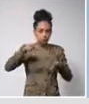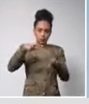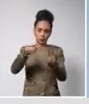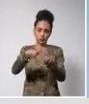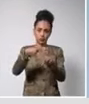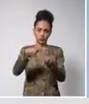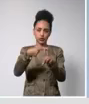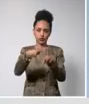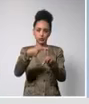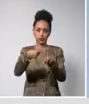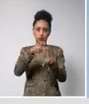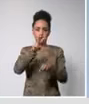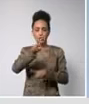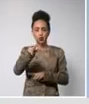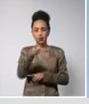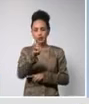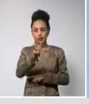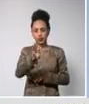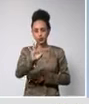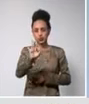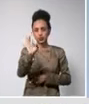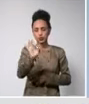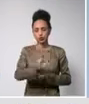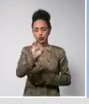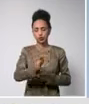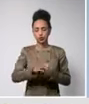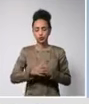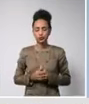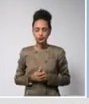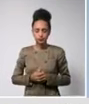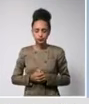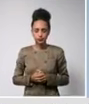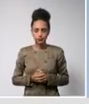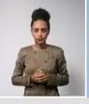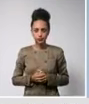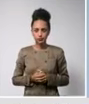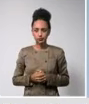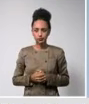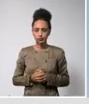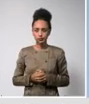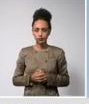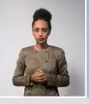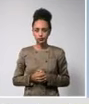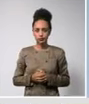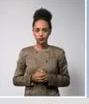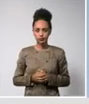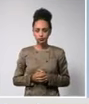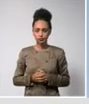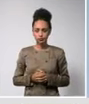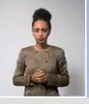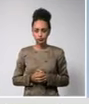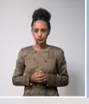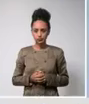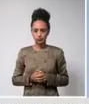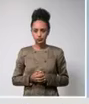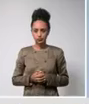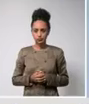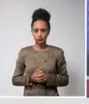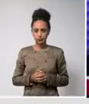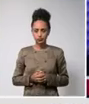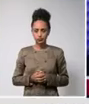es el diagnóstico en nuestro país, pues sean positivas a la